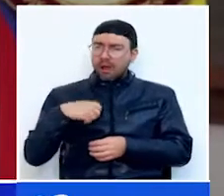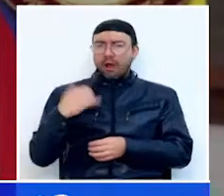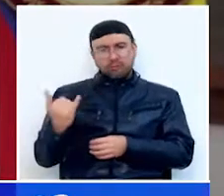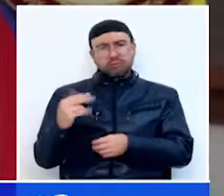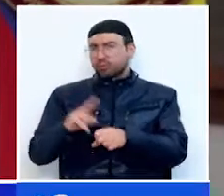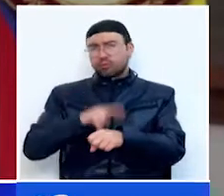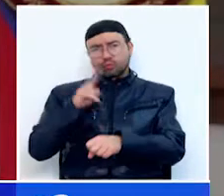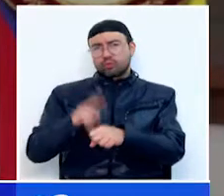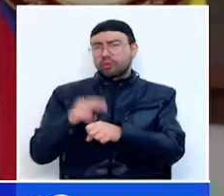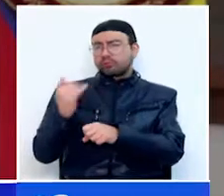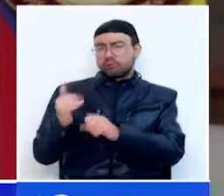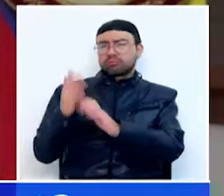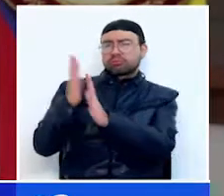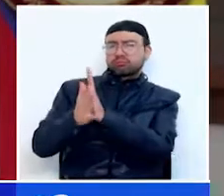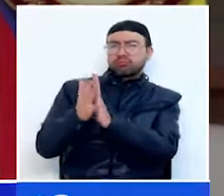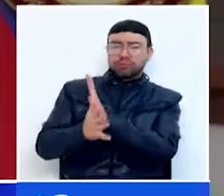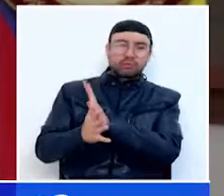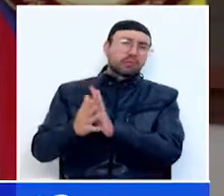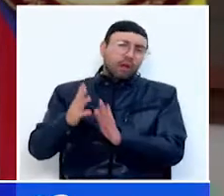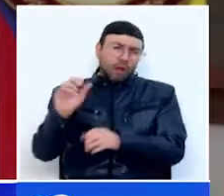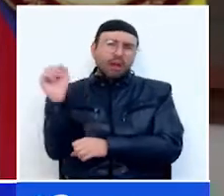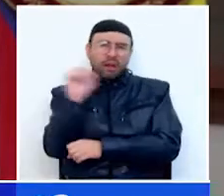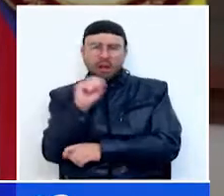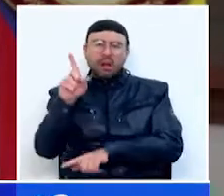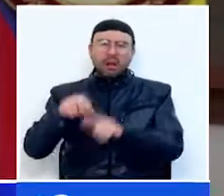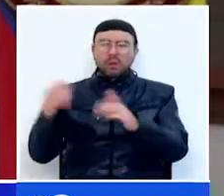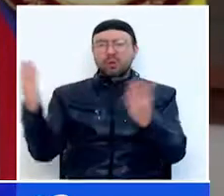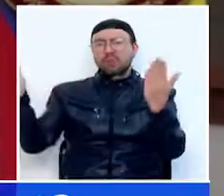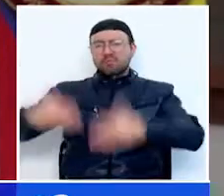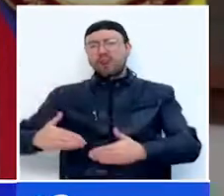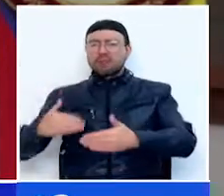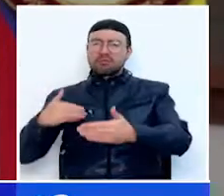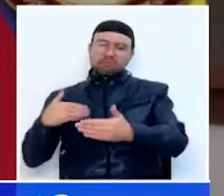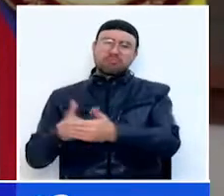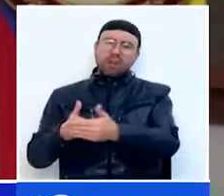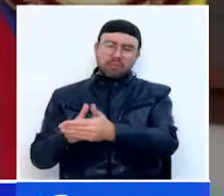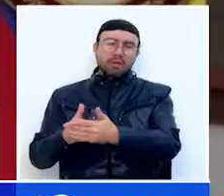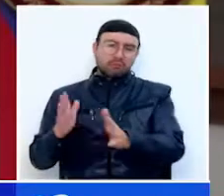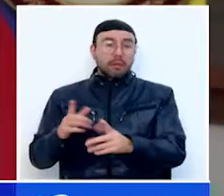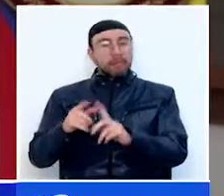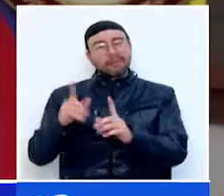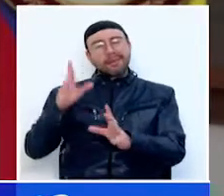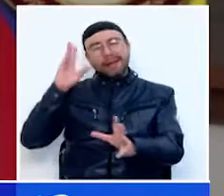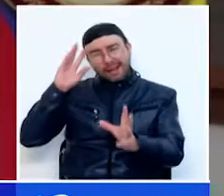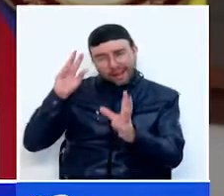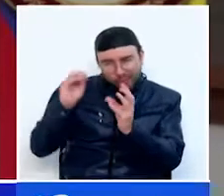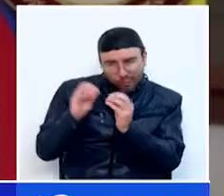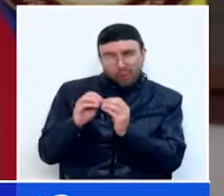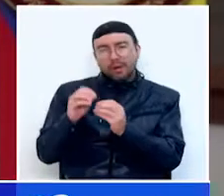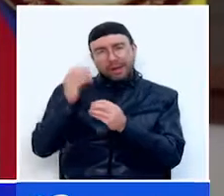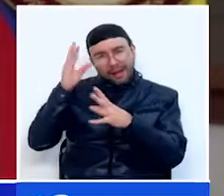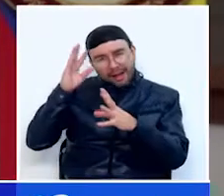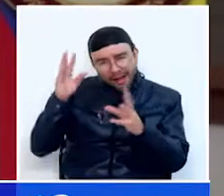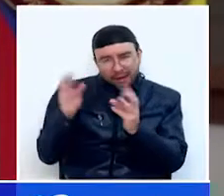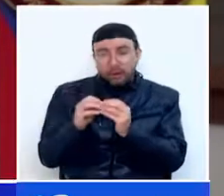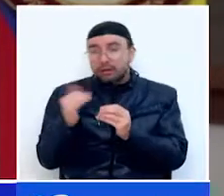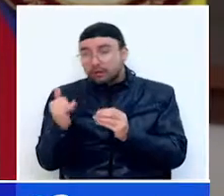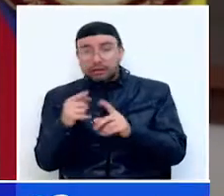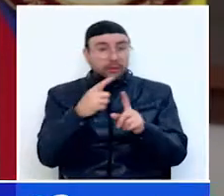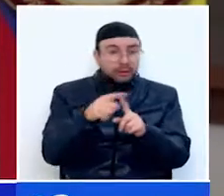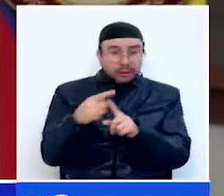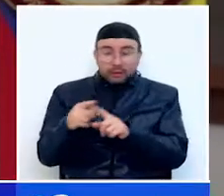normalidad. Hay taponamientos en algunas vías, sin embargo, tras conciliaciones que hemos logrado con diferentes